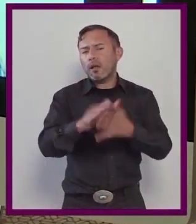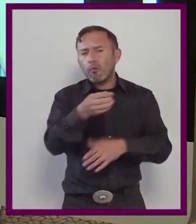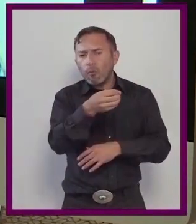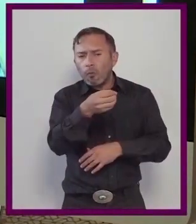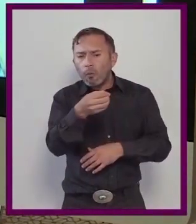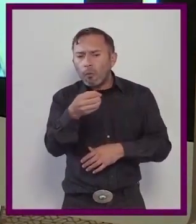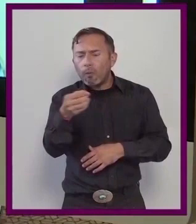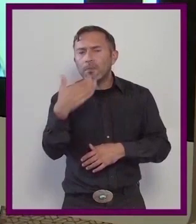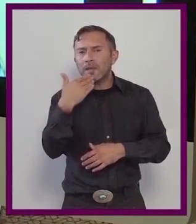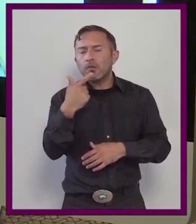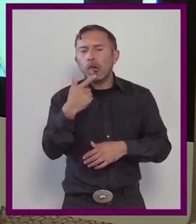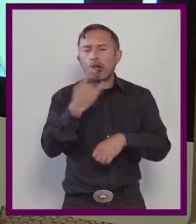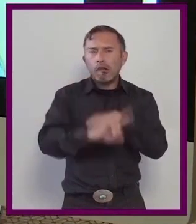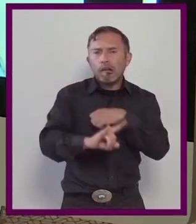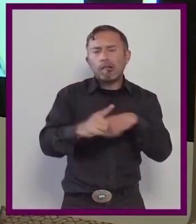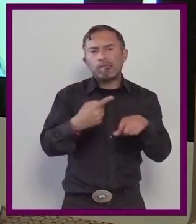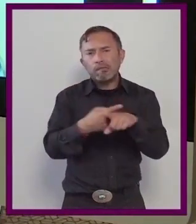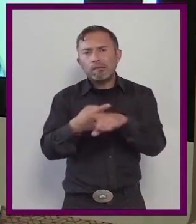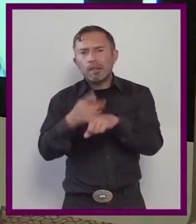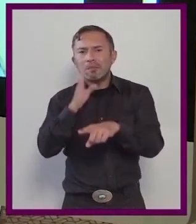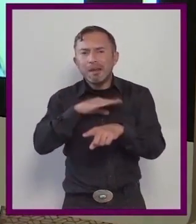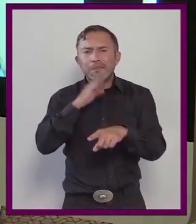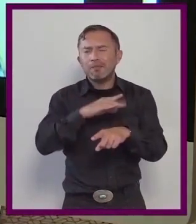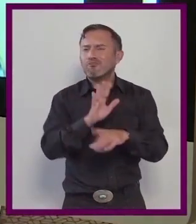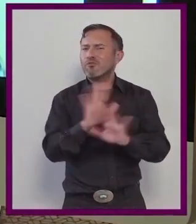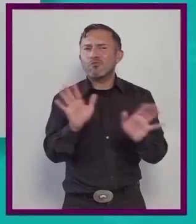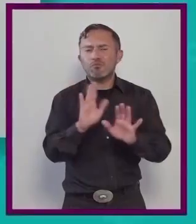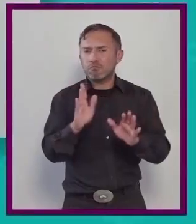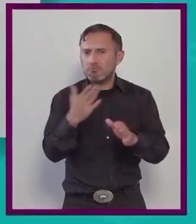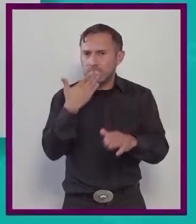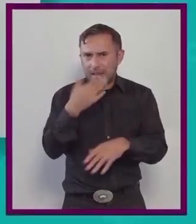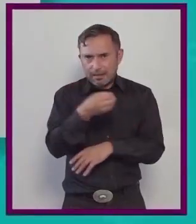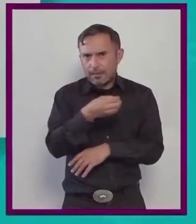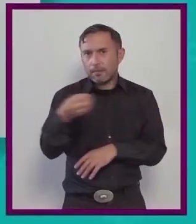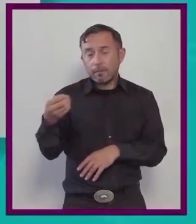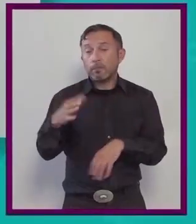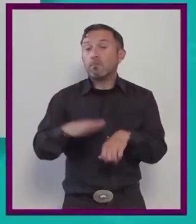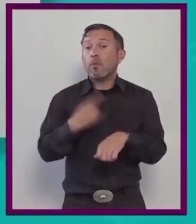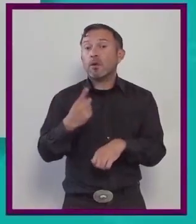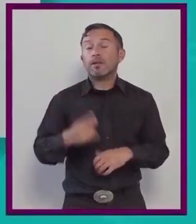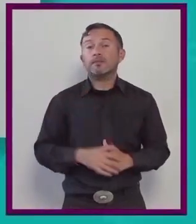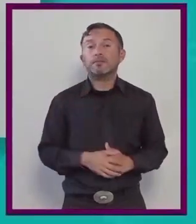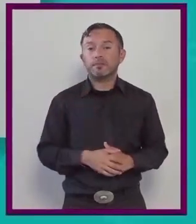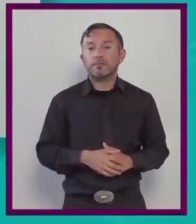penal y que no se encuentren deficiencias dentro del mismo. Porque sobre todo